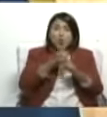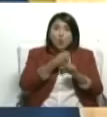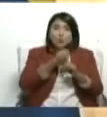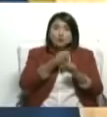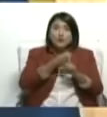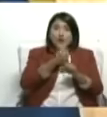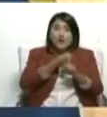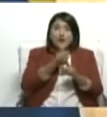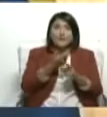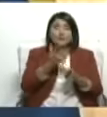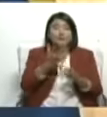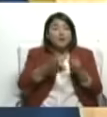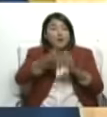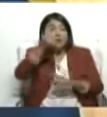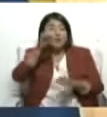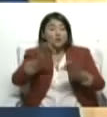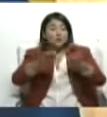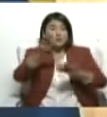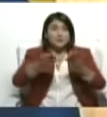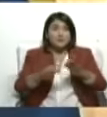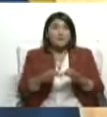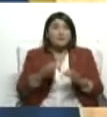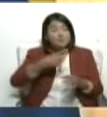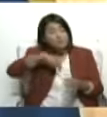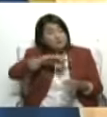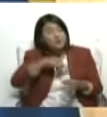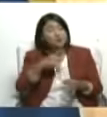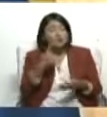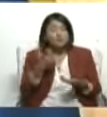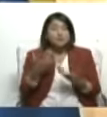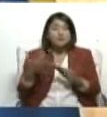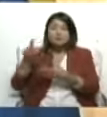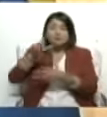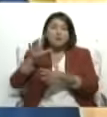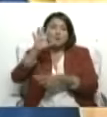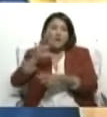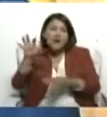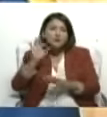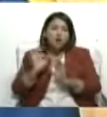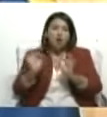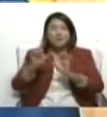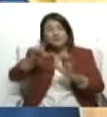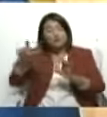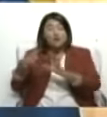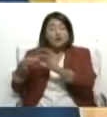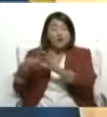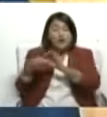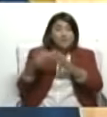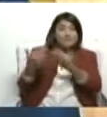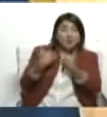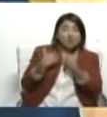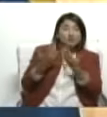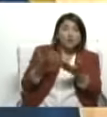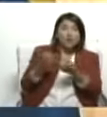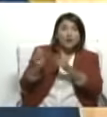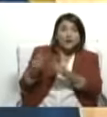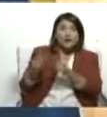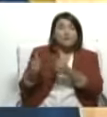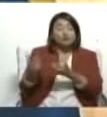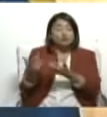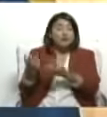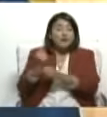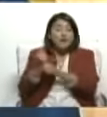y para ello utilizaremos todos nuestros aliados, todos nuestros socios, para poder demostrar esto. Y lamentamos que